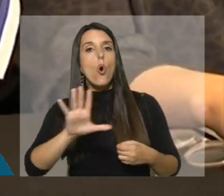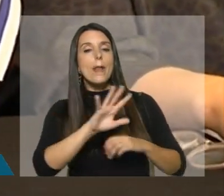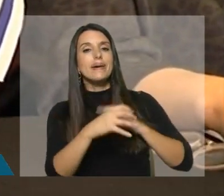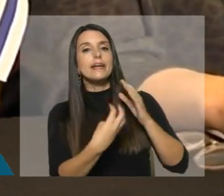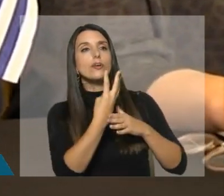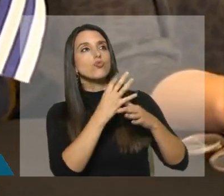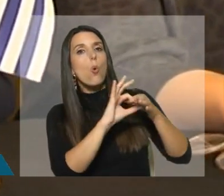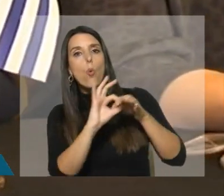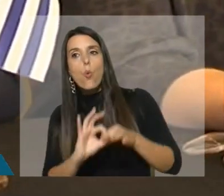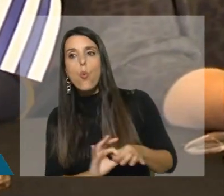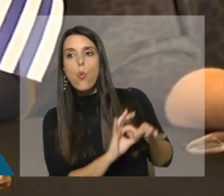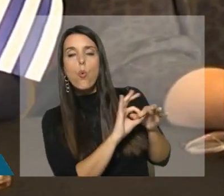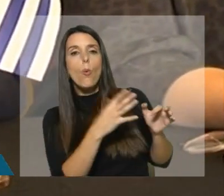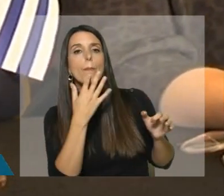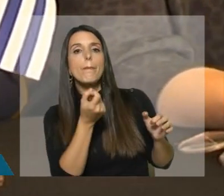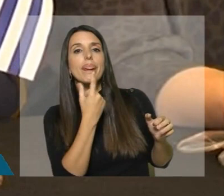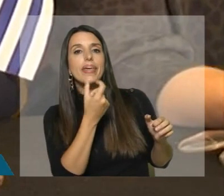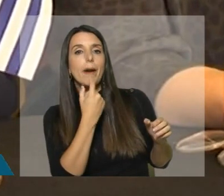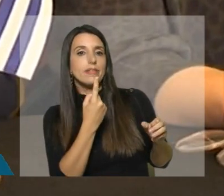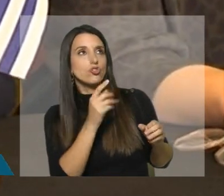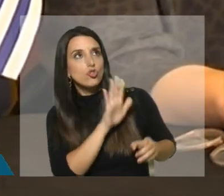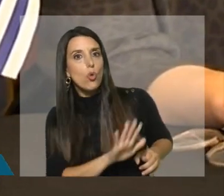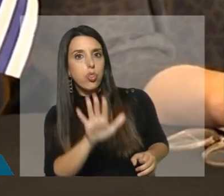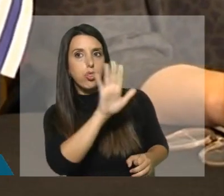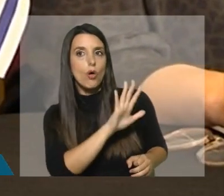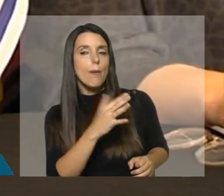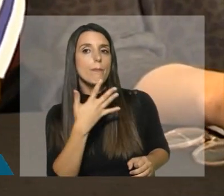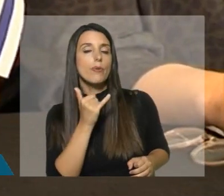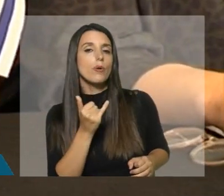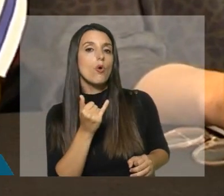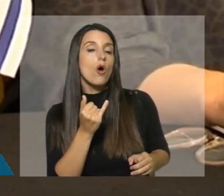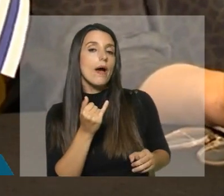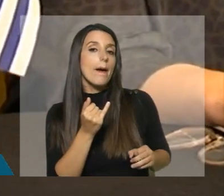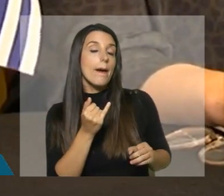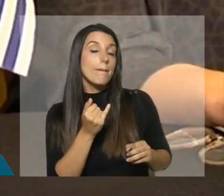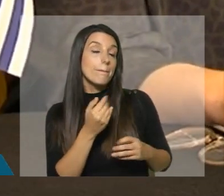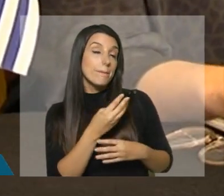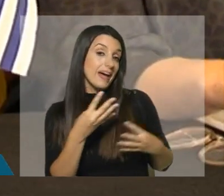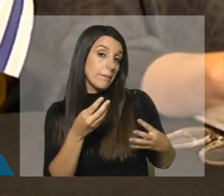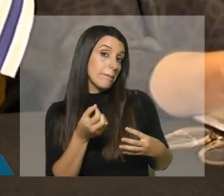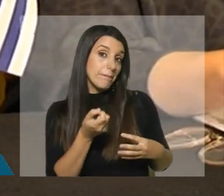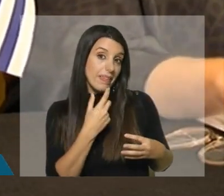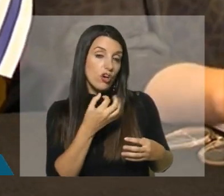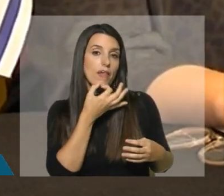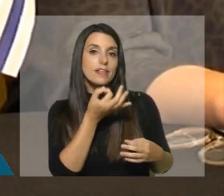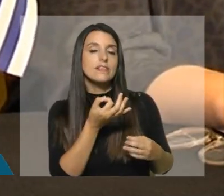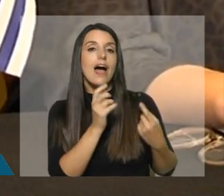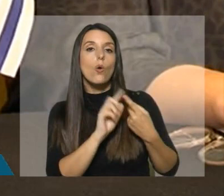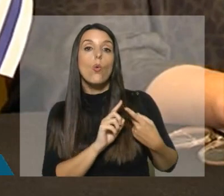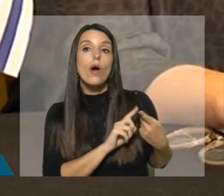en cuanto al abastecimiento de medicamentos. En cuanto a los medicamentos genéricos, habíamos hablado que hubo un acuerdo entre